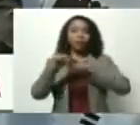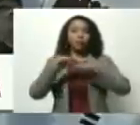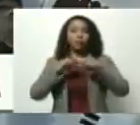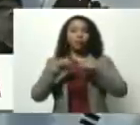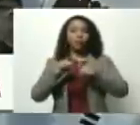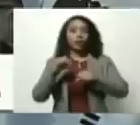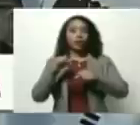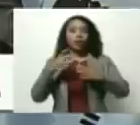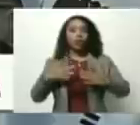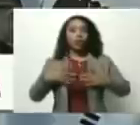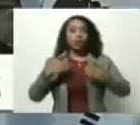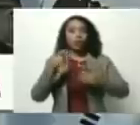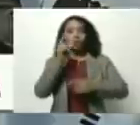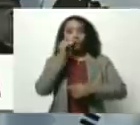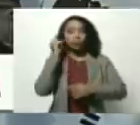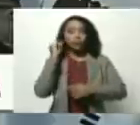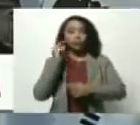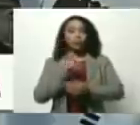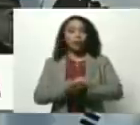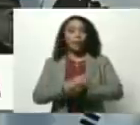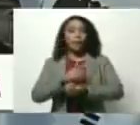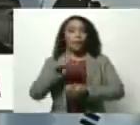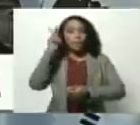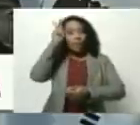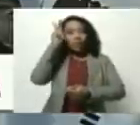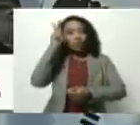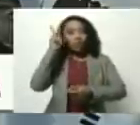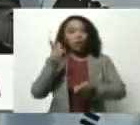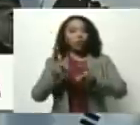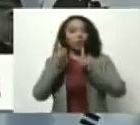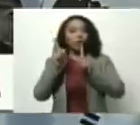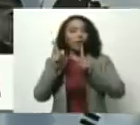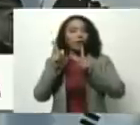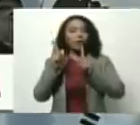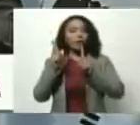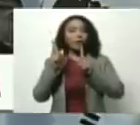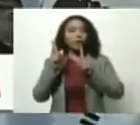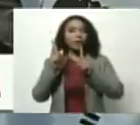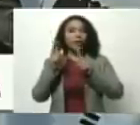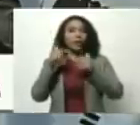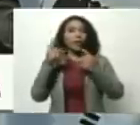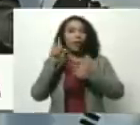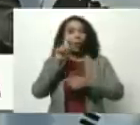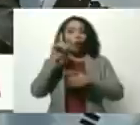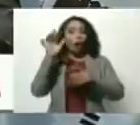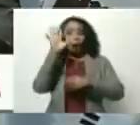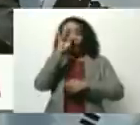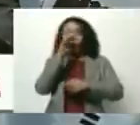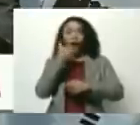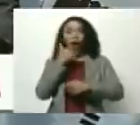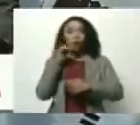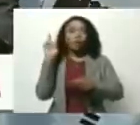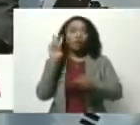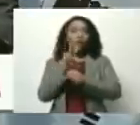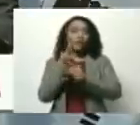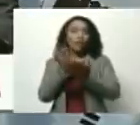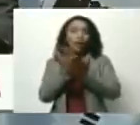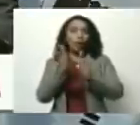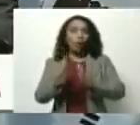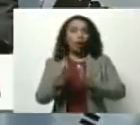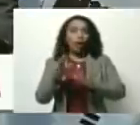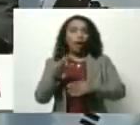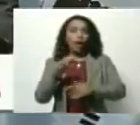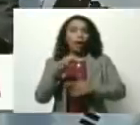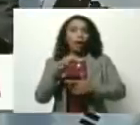los docentes, el personal directivo, autoridad educativa ante el caso de un acoso o violencia escolar. El delito